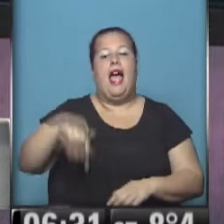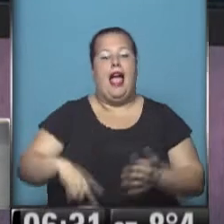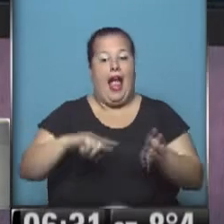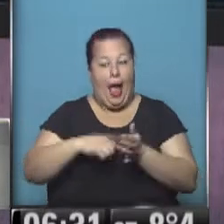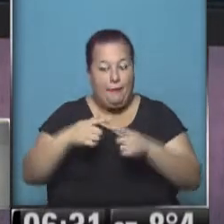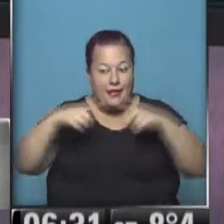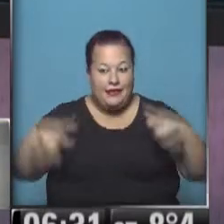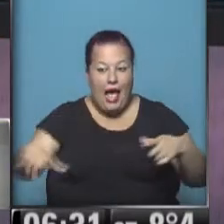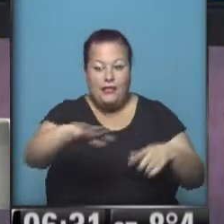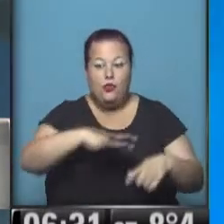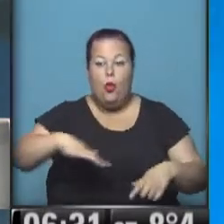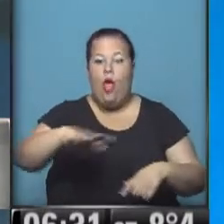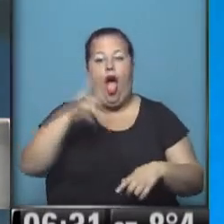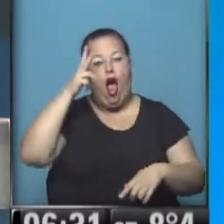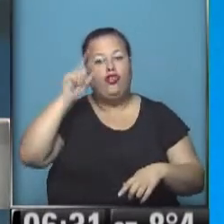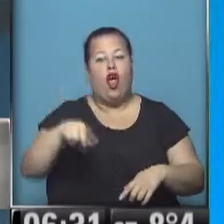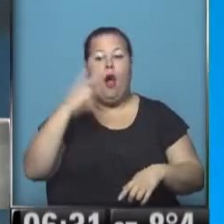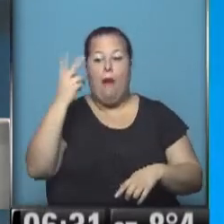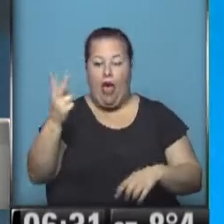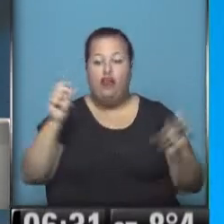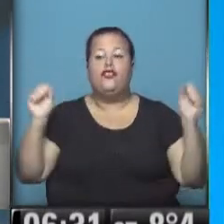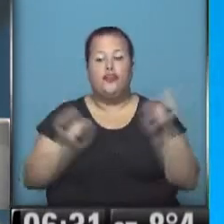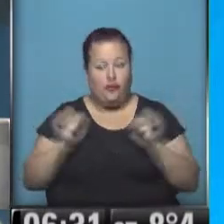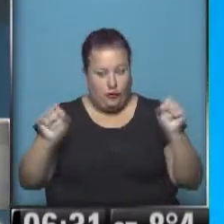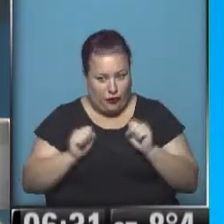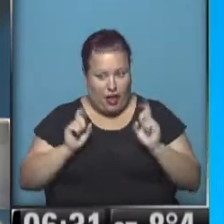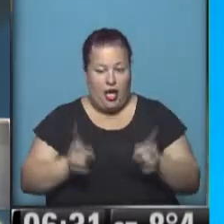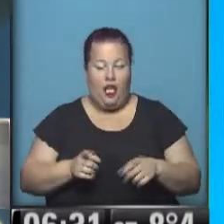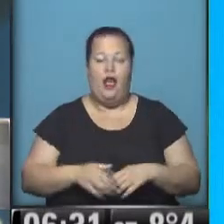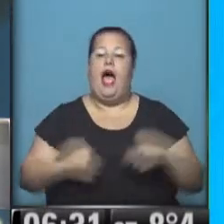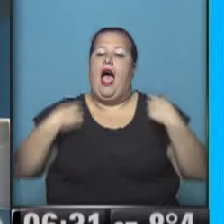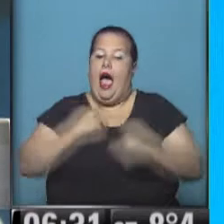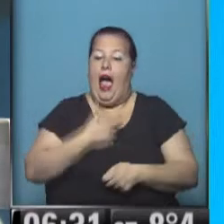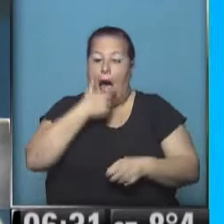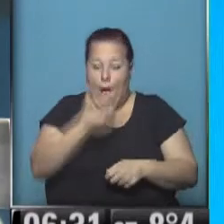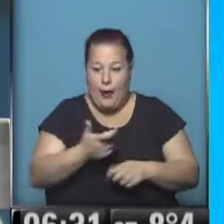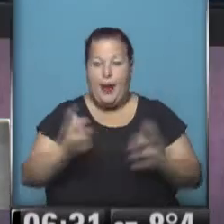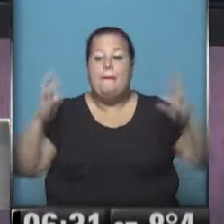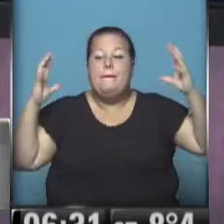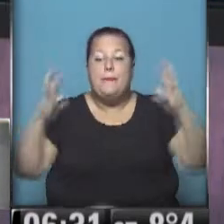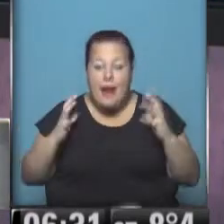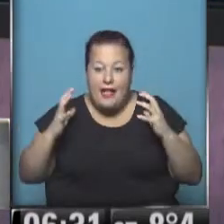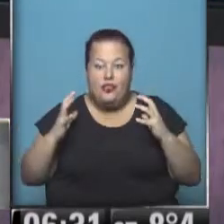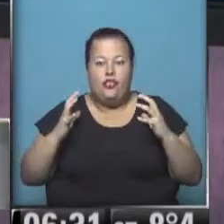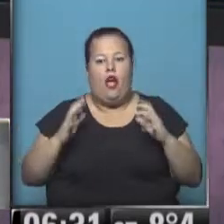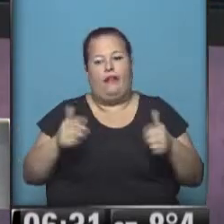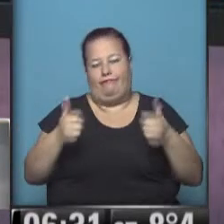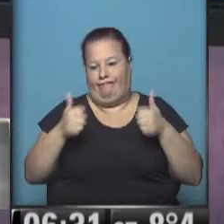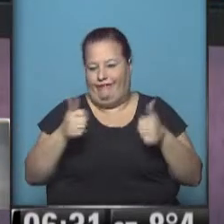de buenos aires 8 se está haciendo frío amigos a abrigarse y la presión atmosférica una